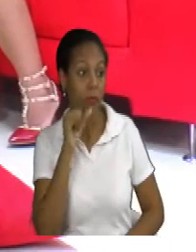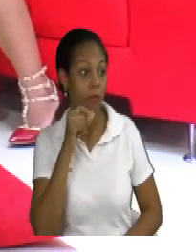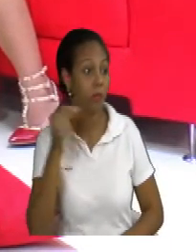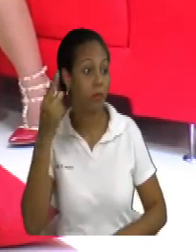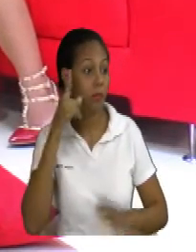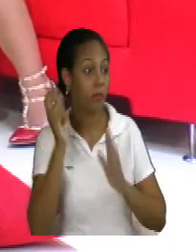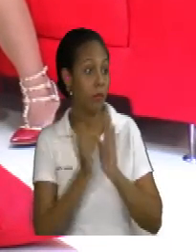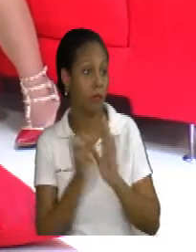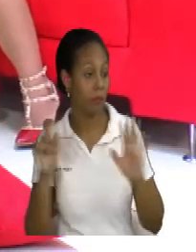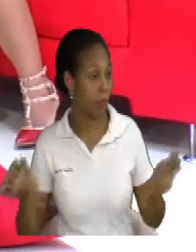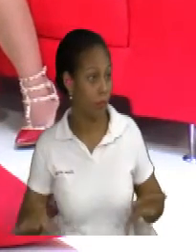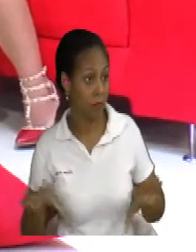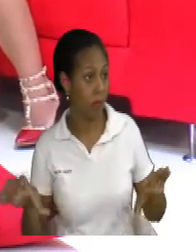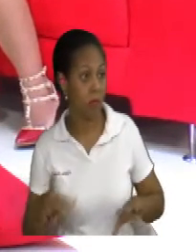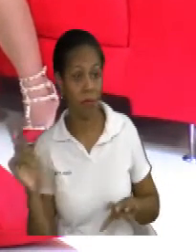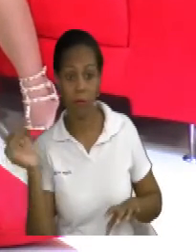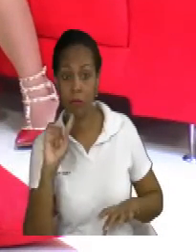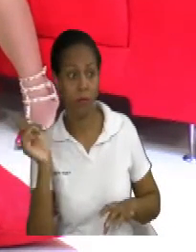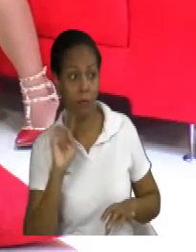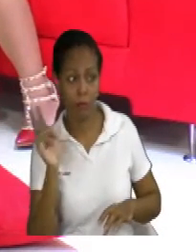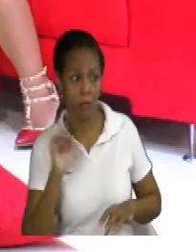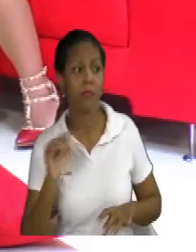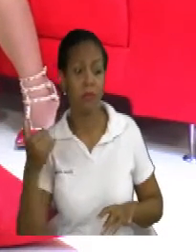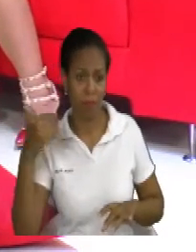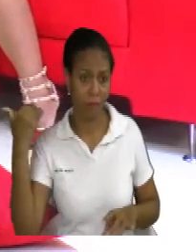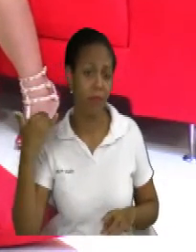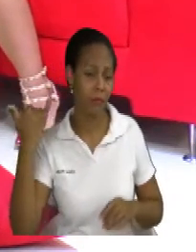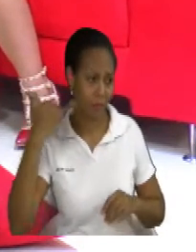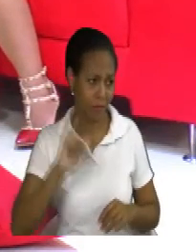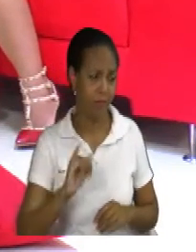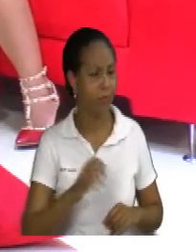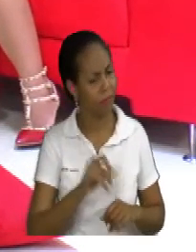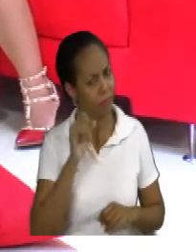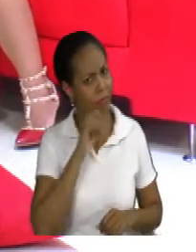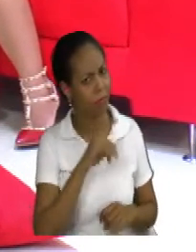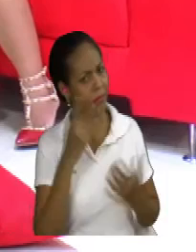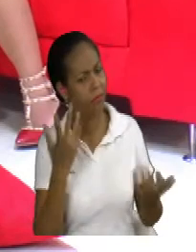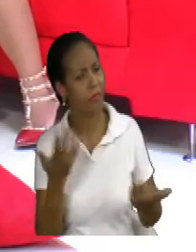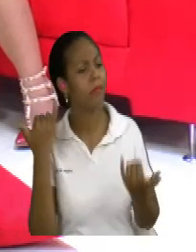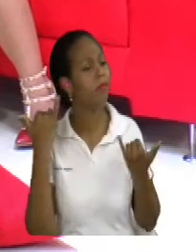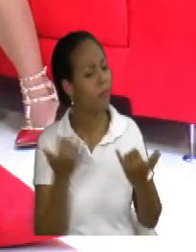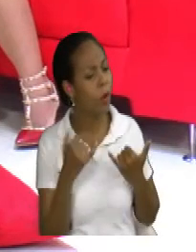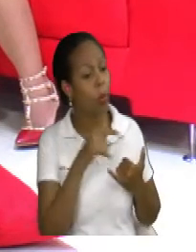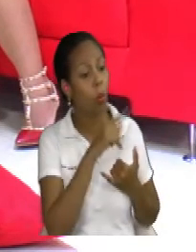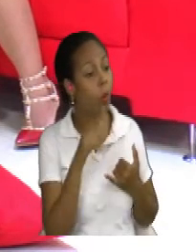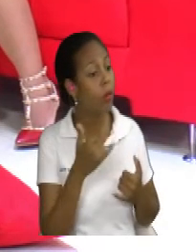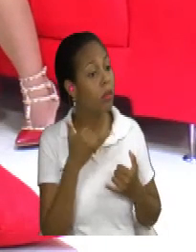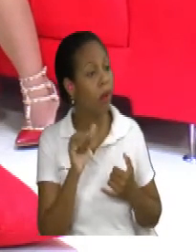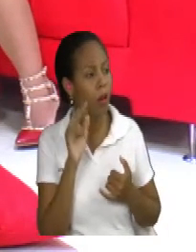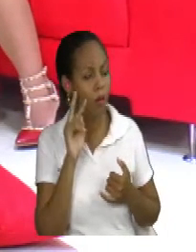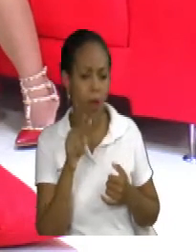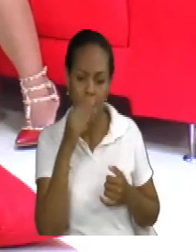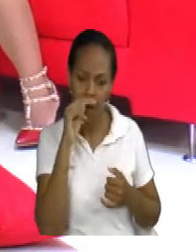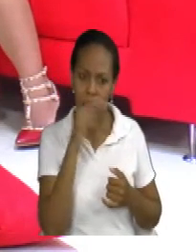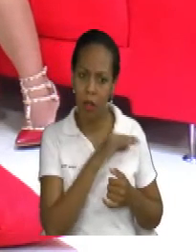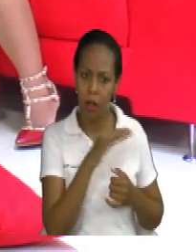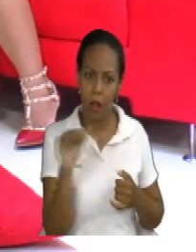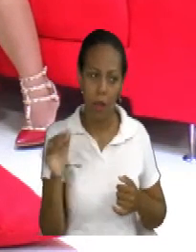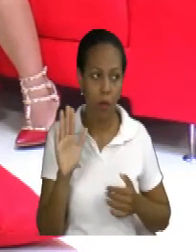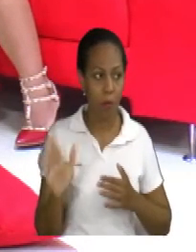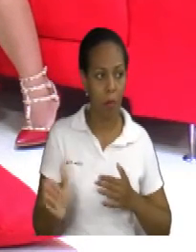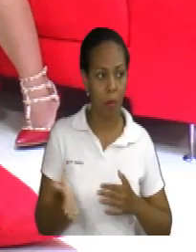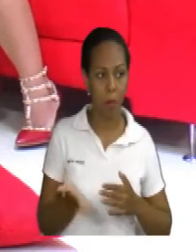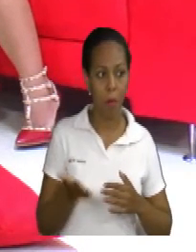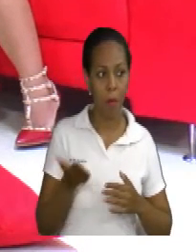se realiza. ¿Cómo han sido como esas experiencias anteriores? Hoy, cuando ya ustedes ven los niños que están totalmente recuperados de